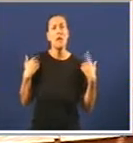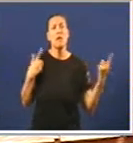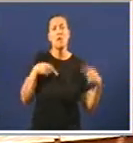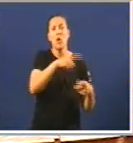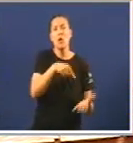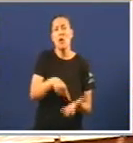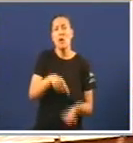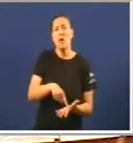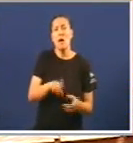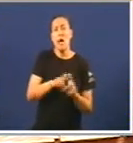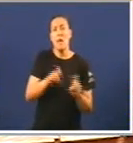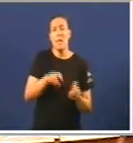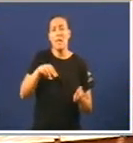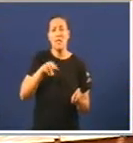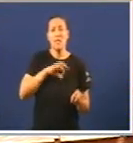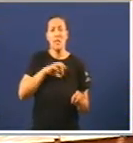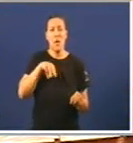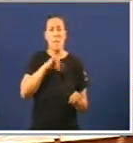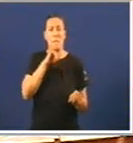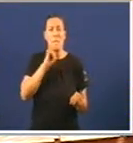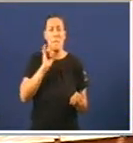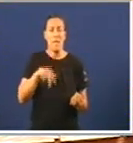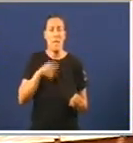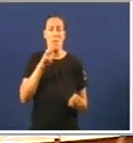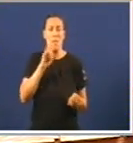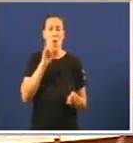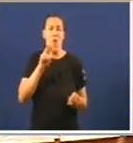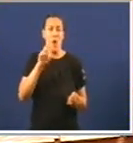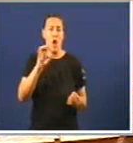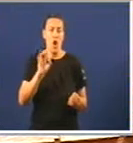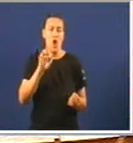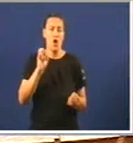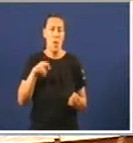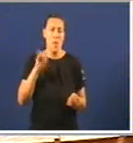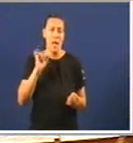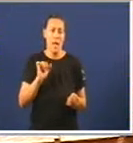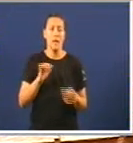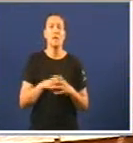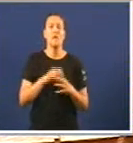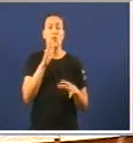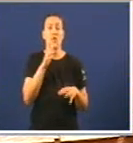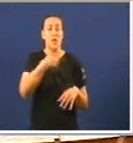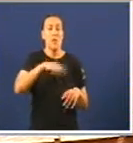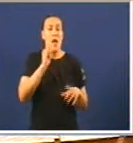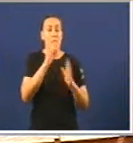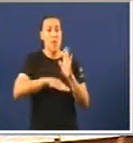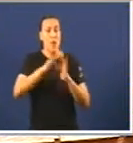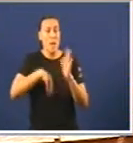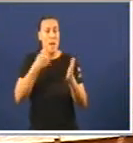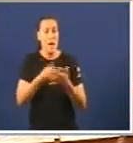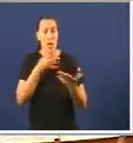a empresa da señora Martín de Pozuelo Román, Atos Spain, porque tiñamos un programa todo agora